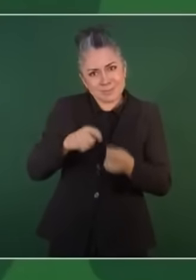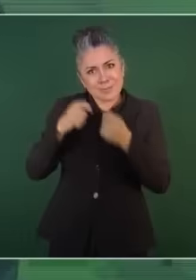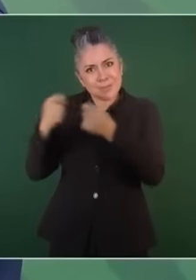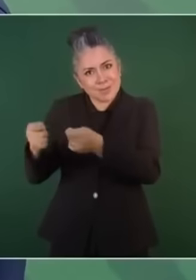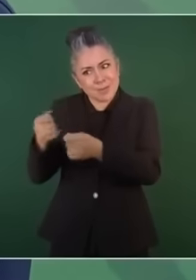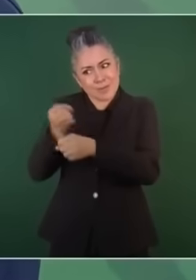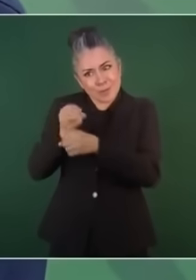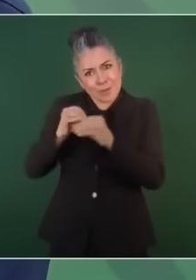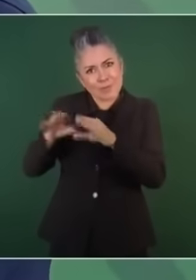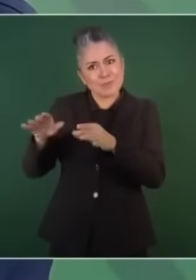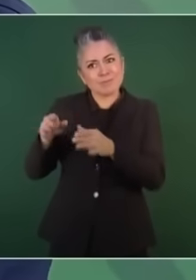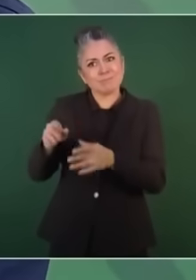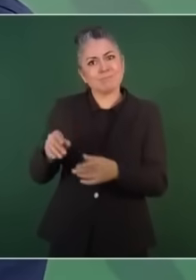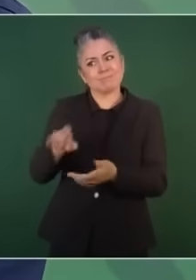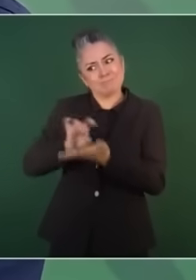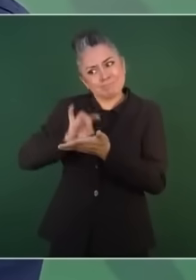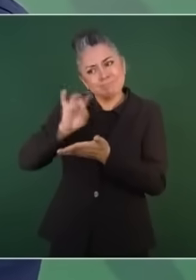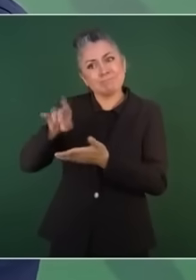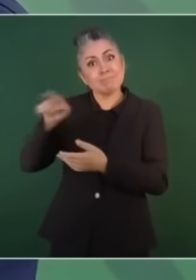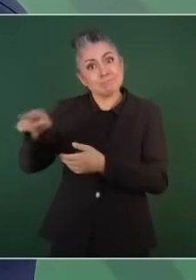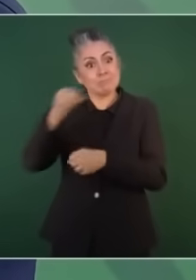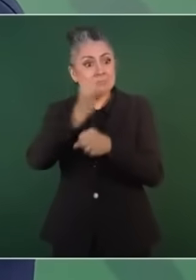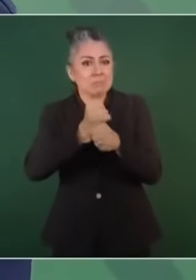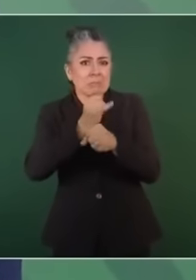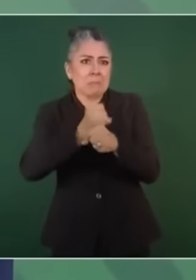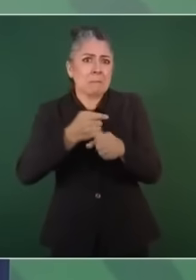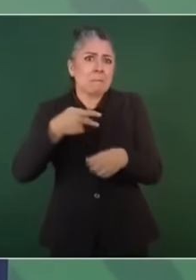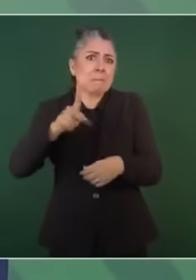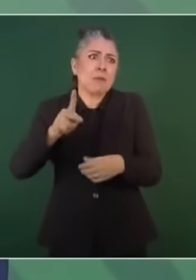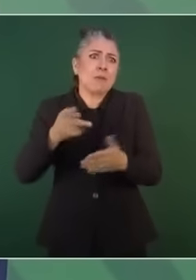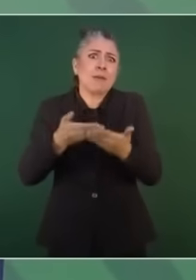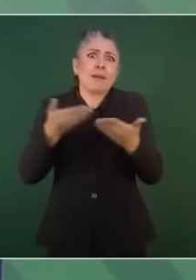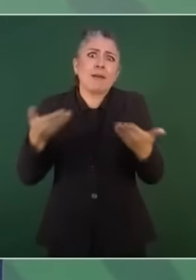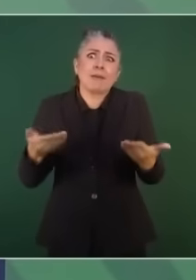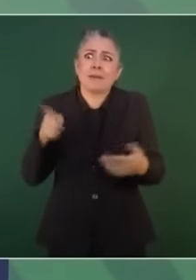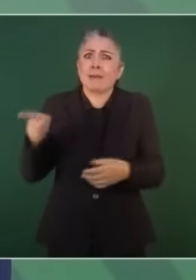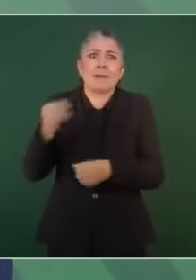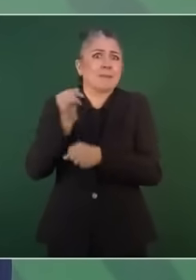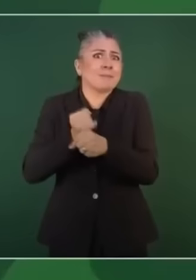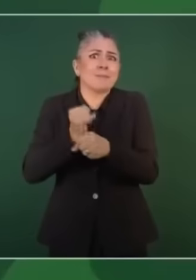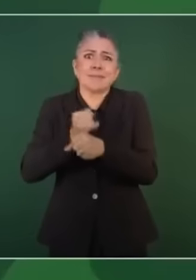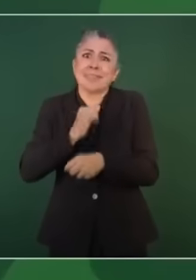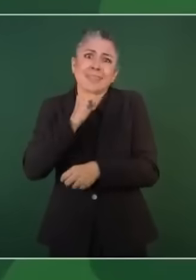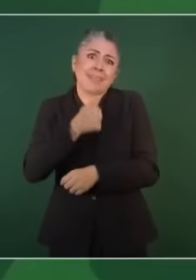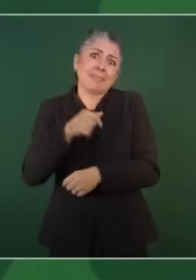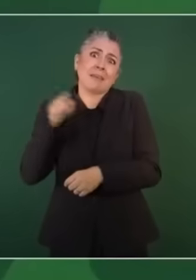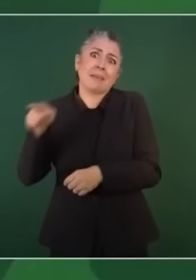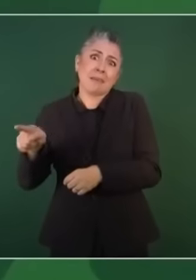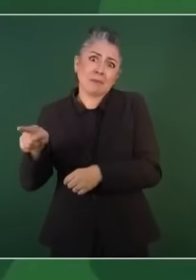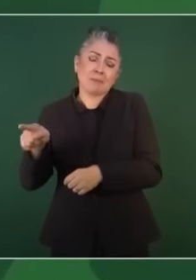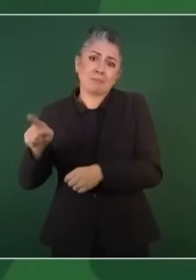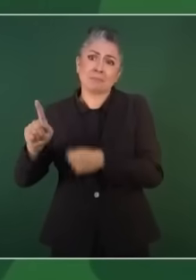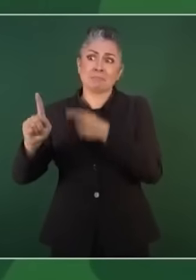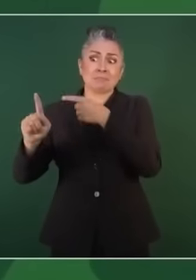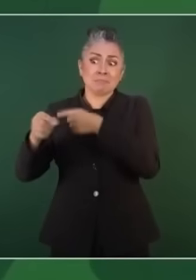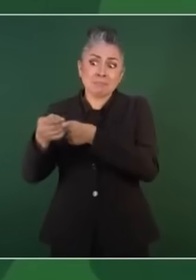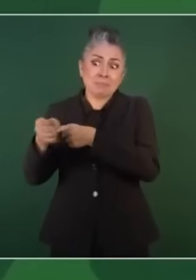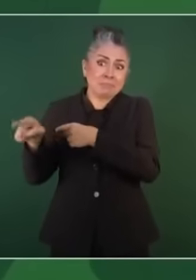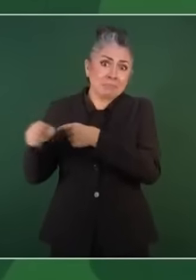para que ellos investigaran, y resulta que en vez de investigar, ahora son